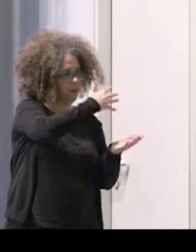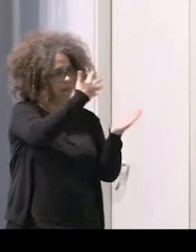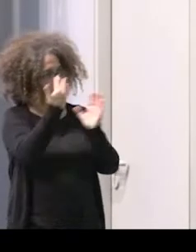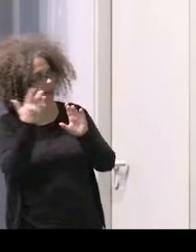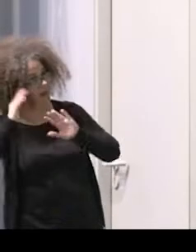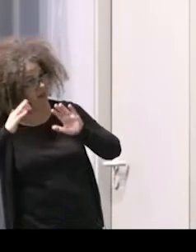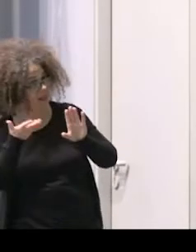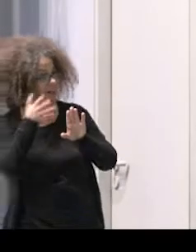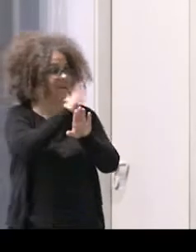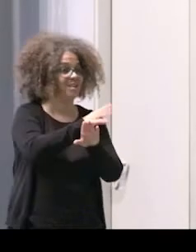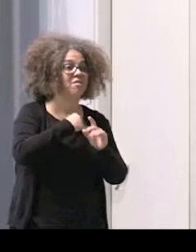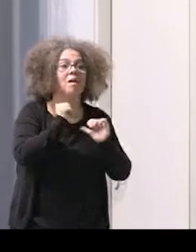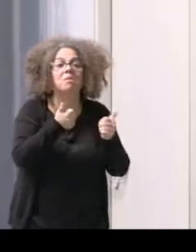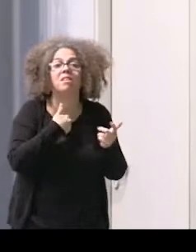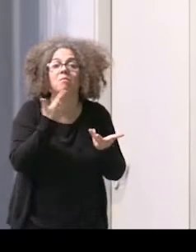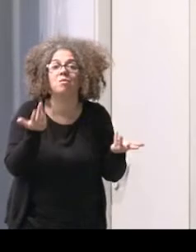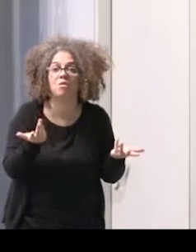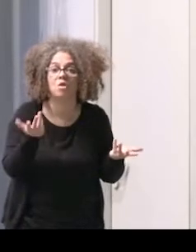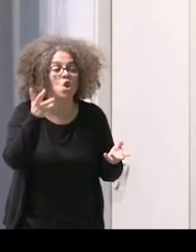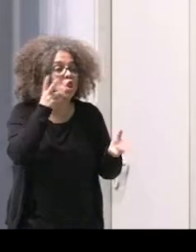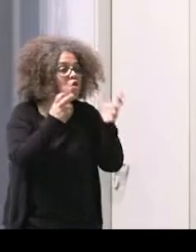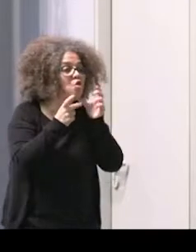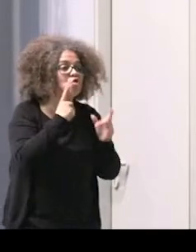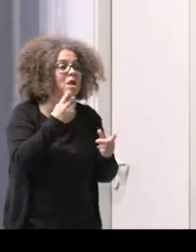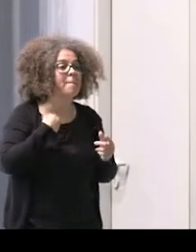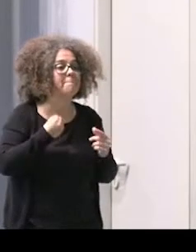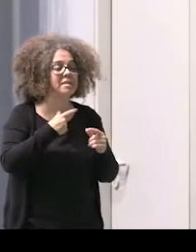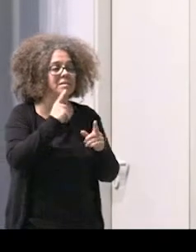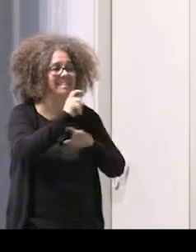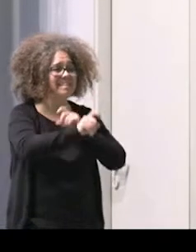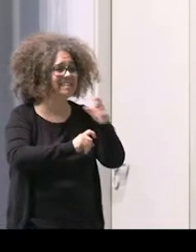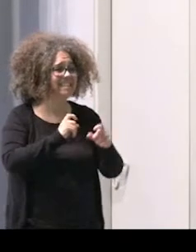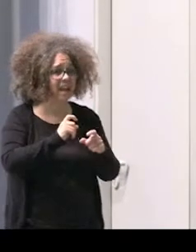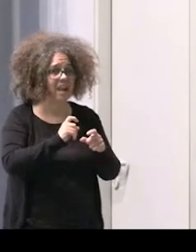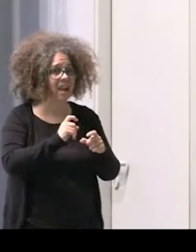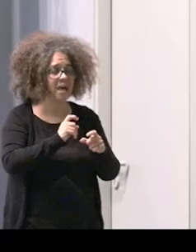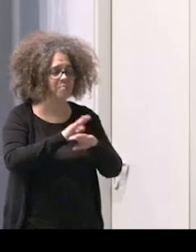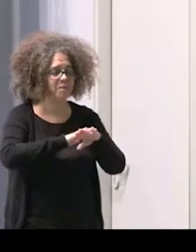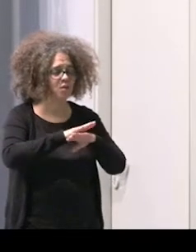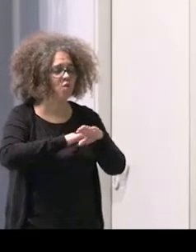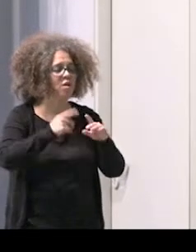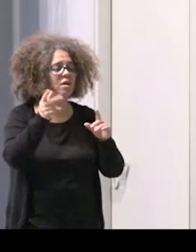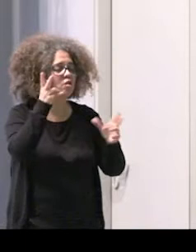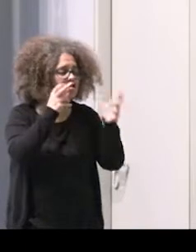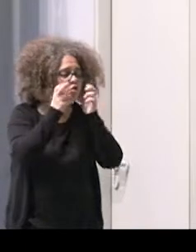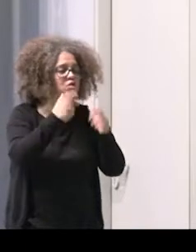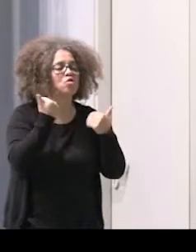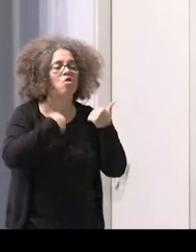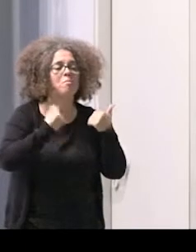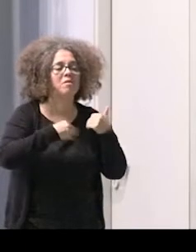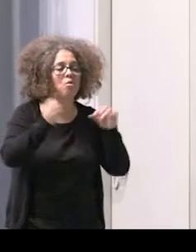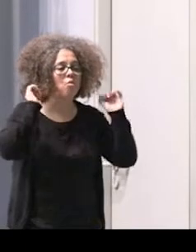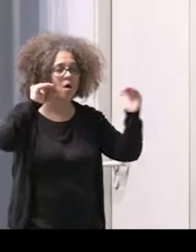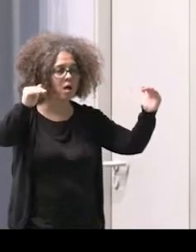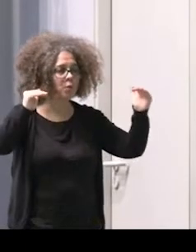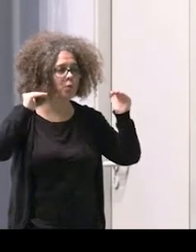al principio de la charla, tener los 2 oídos con la misma señal acústica es menos ventajoso que tener un oído con